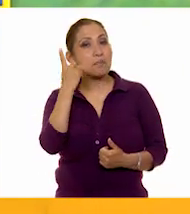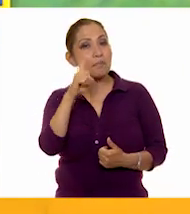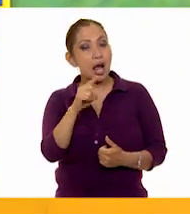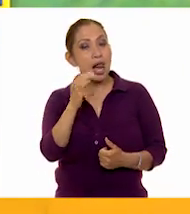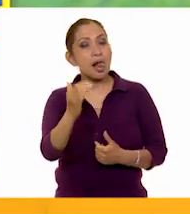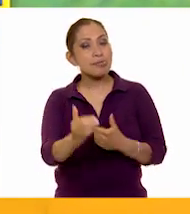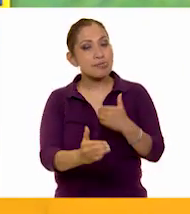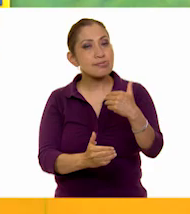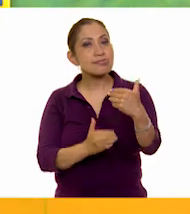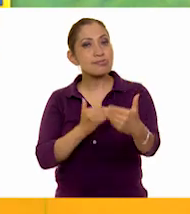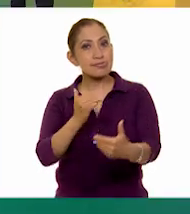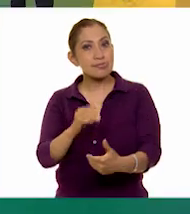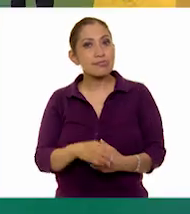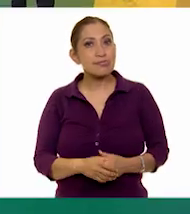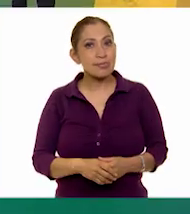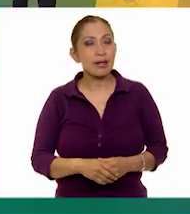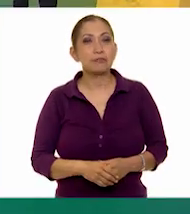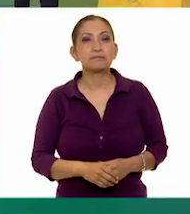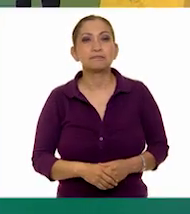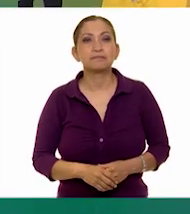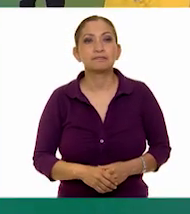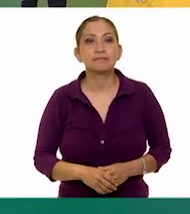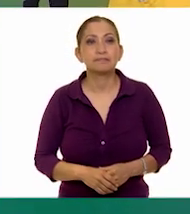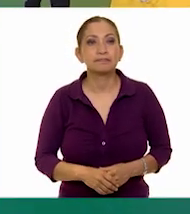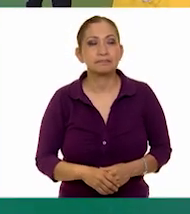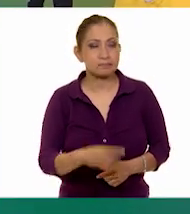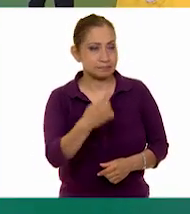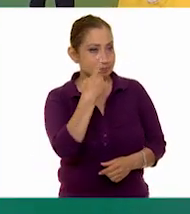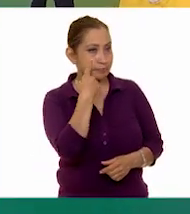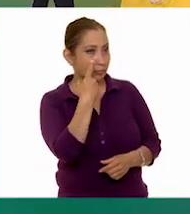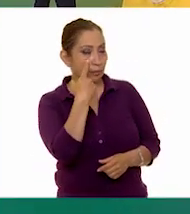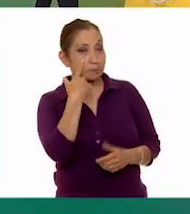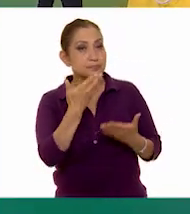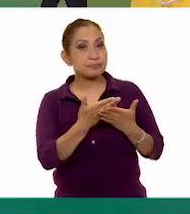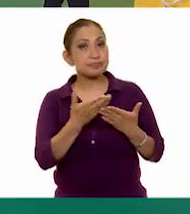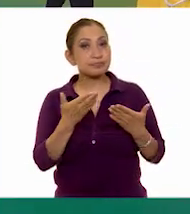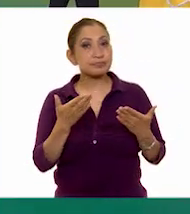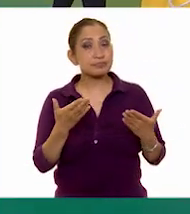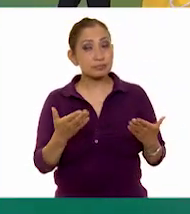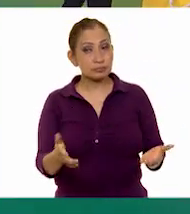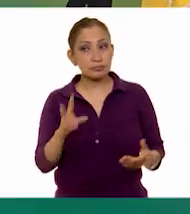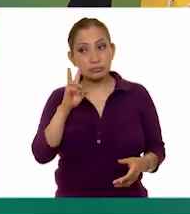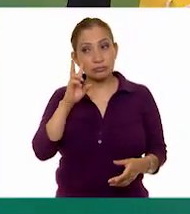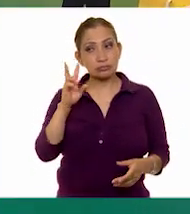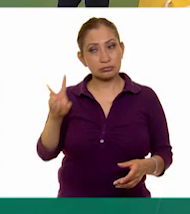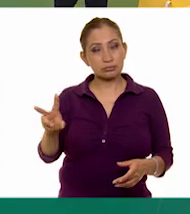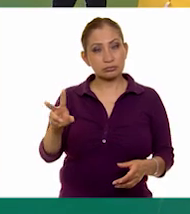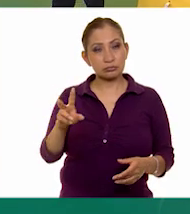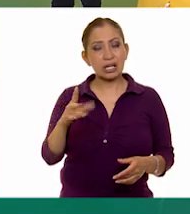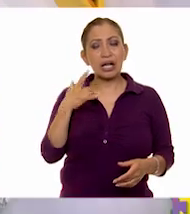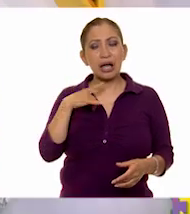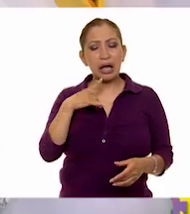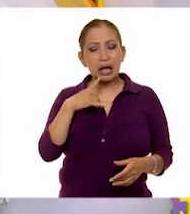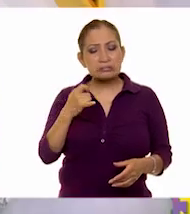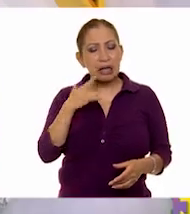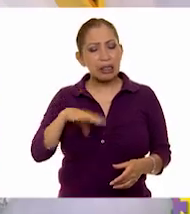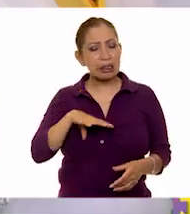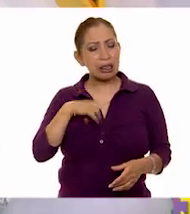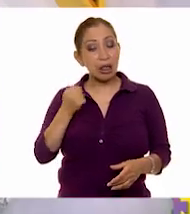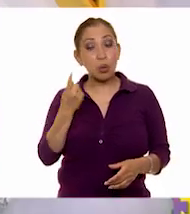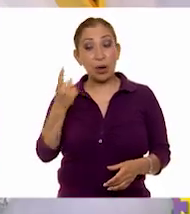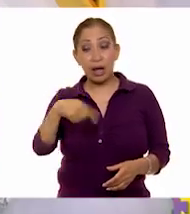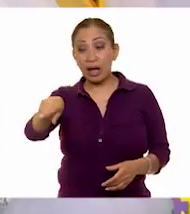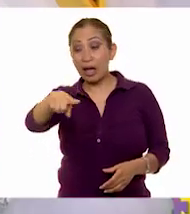seguir adelante, ¿cierto? Miren, ahora veamos la perseverancia de